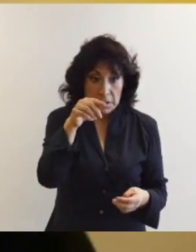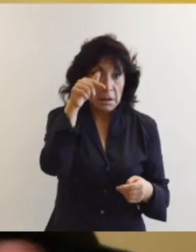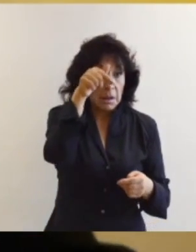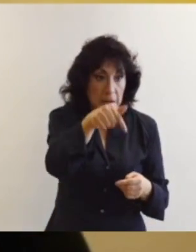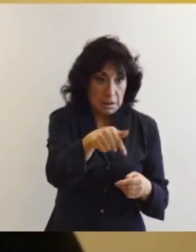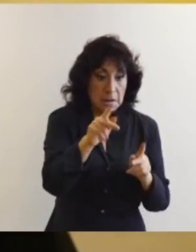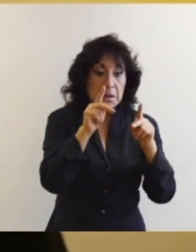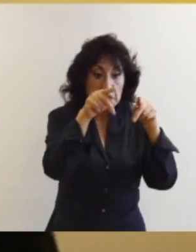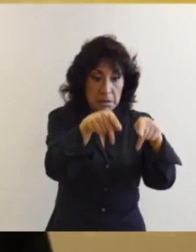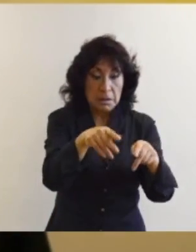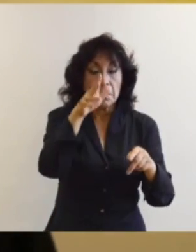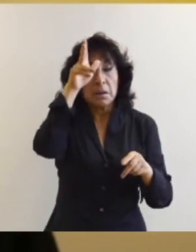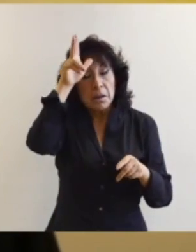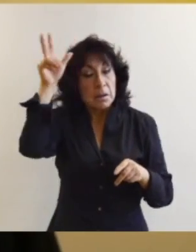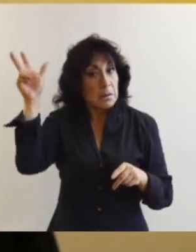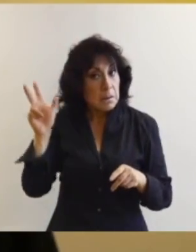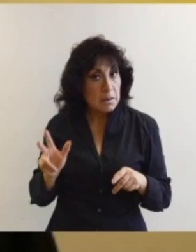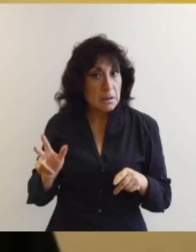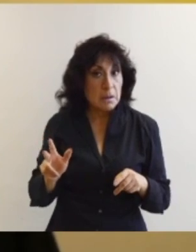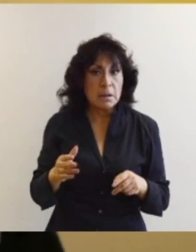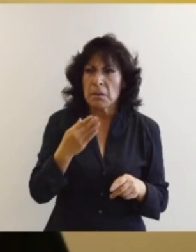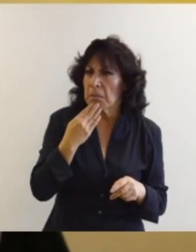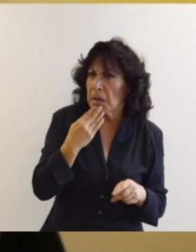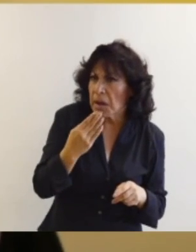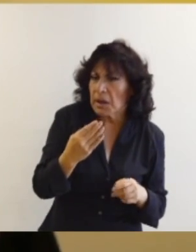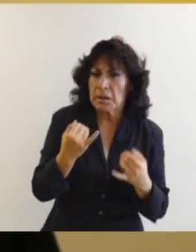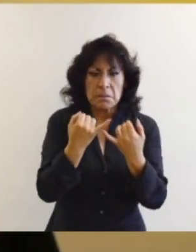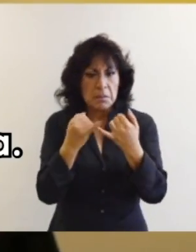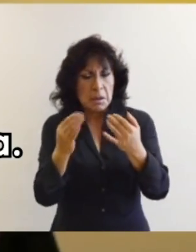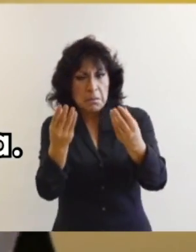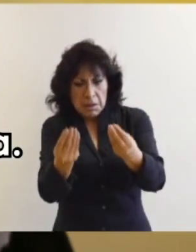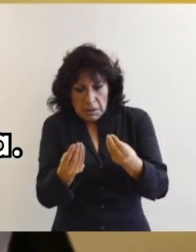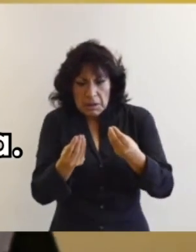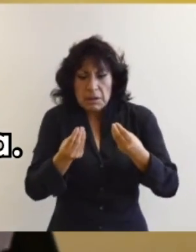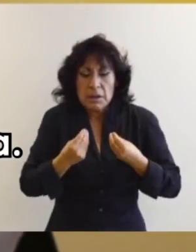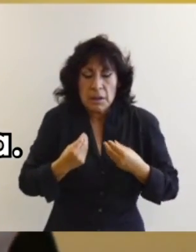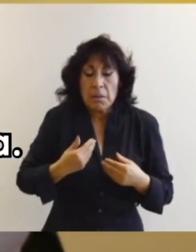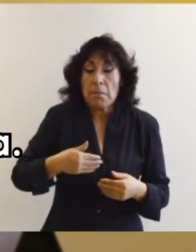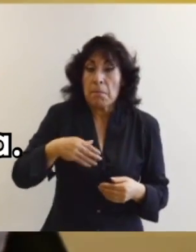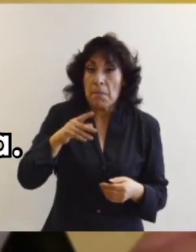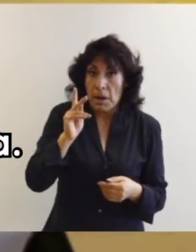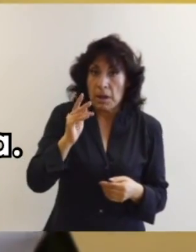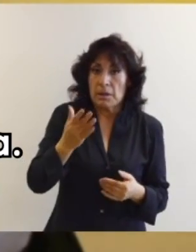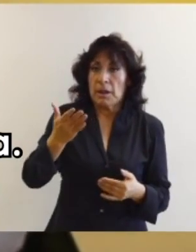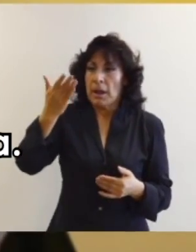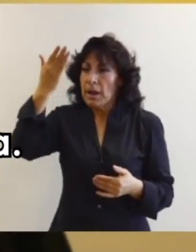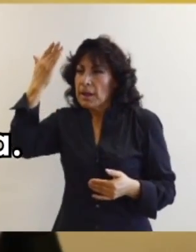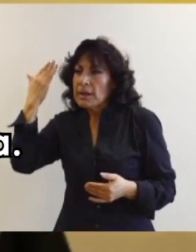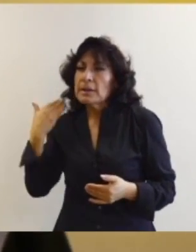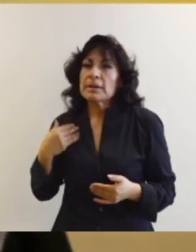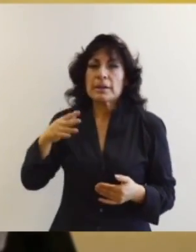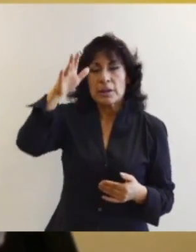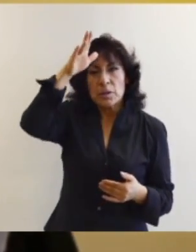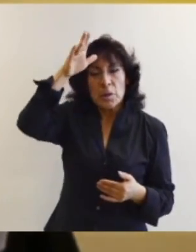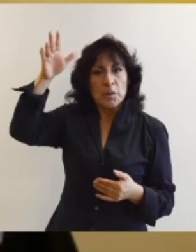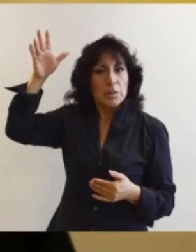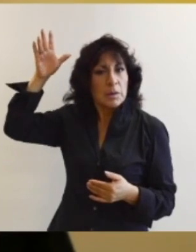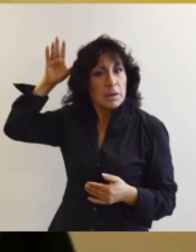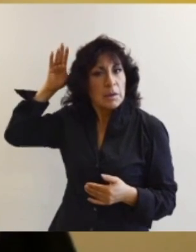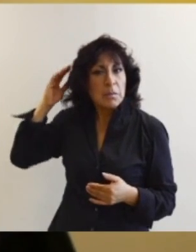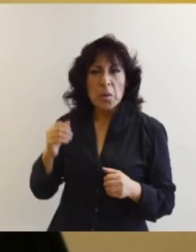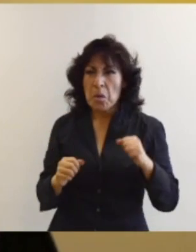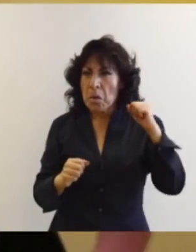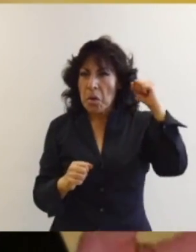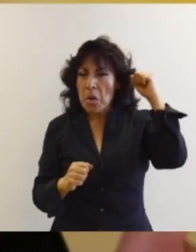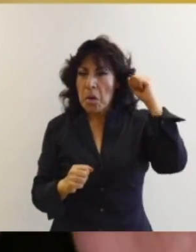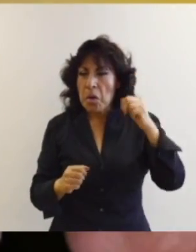cantantes, expresidentes. Ahí está el cura Hidalgo. Y está bien, nos dio la independencia. Pero mucho